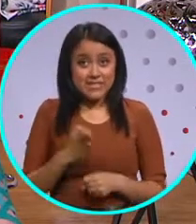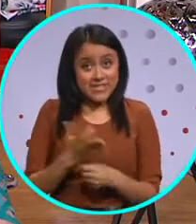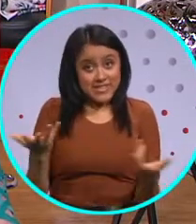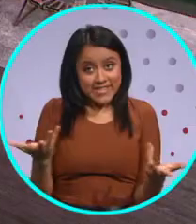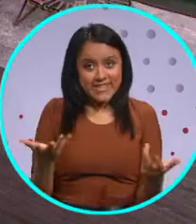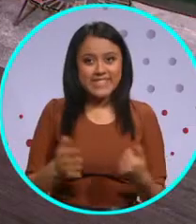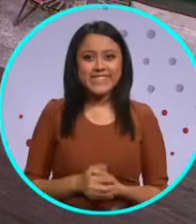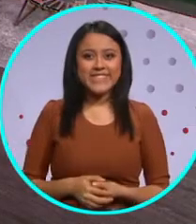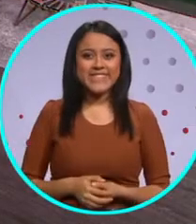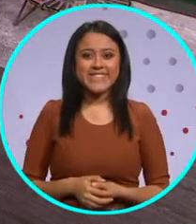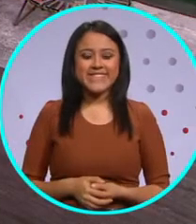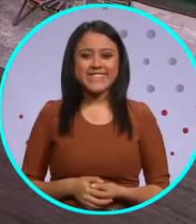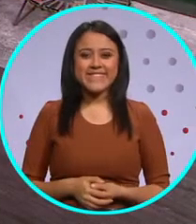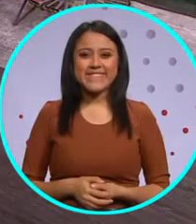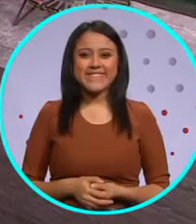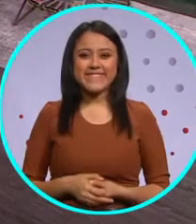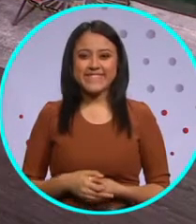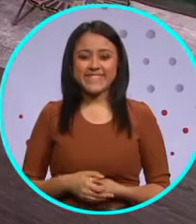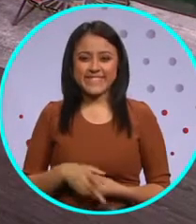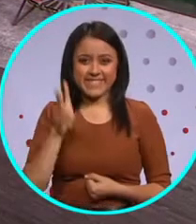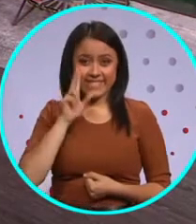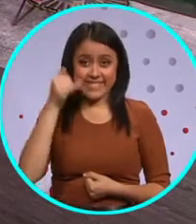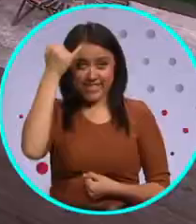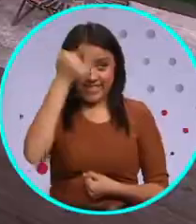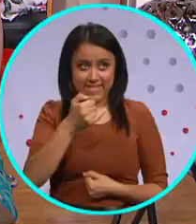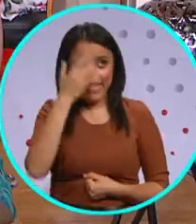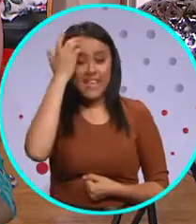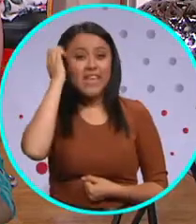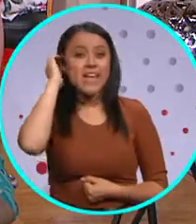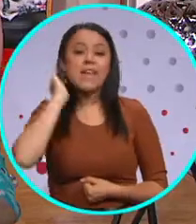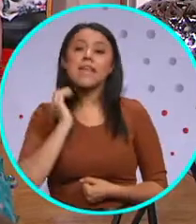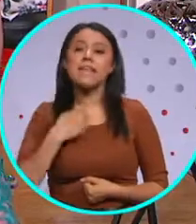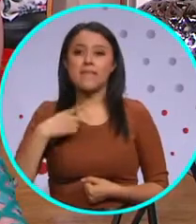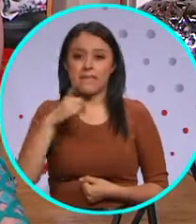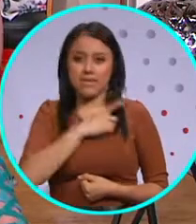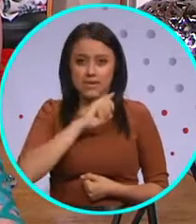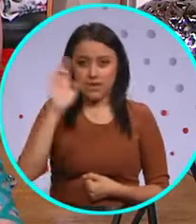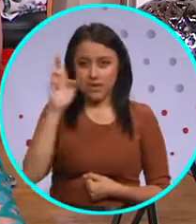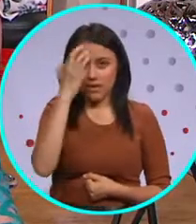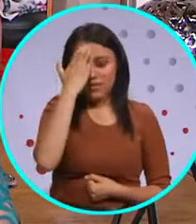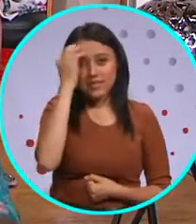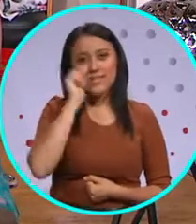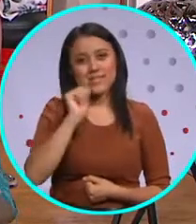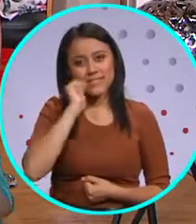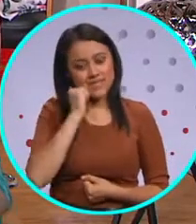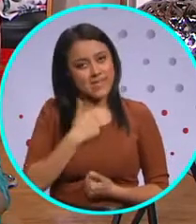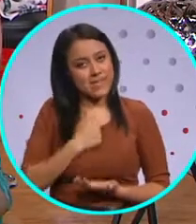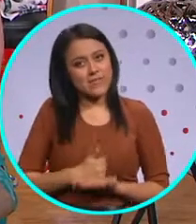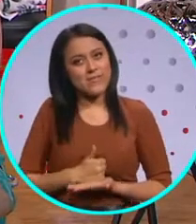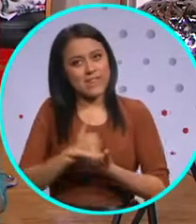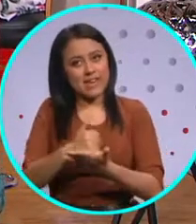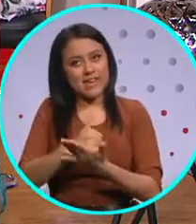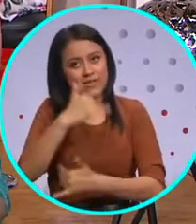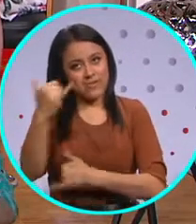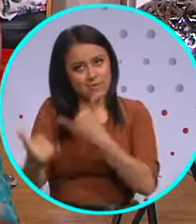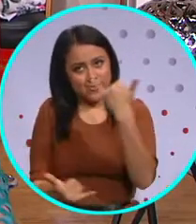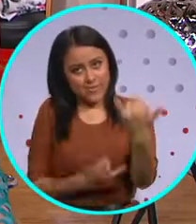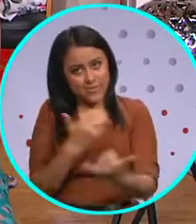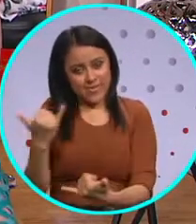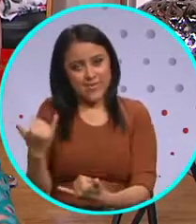ahí está y bueno jefe algo que también hay que reconocer es que ya siempre los apoyan en juguetes entonces eso también